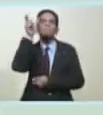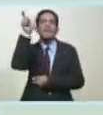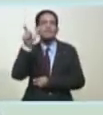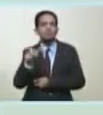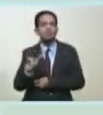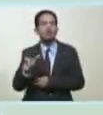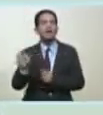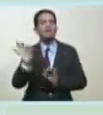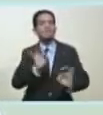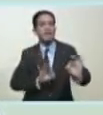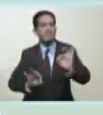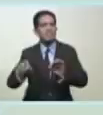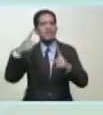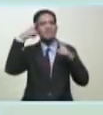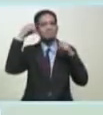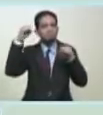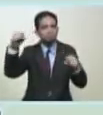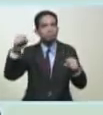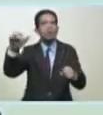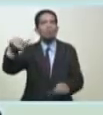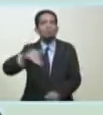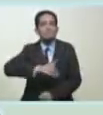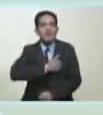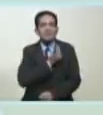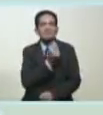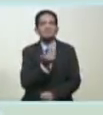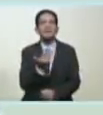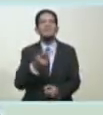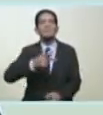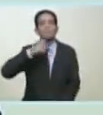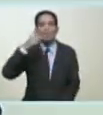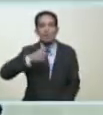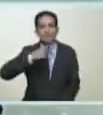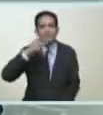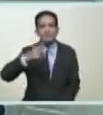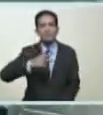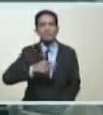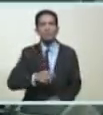sindicalistas, académicos, universidades, sectores políticos.